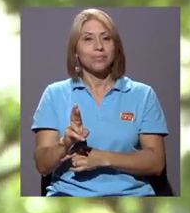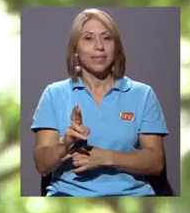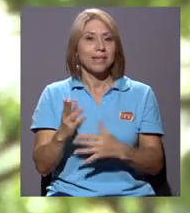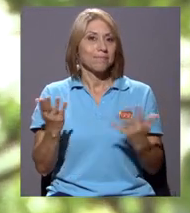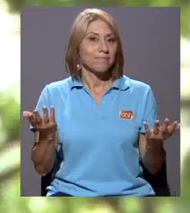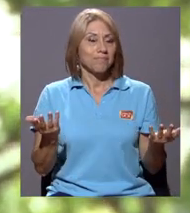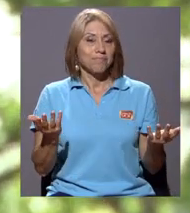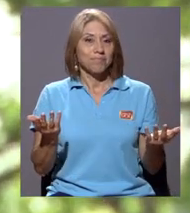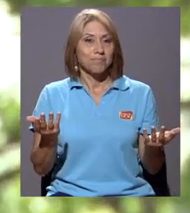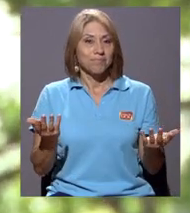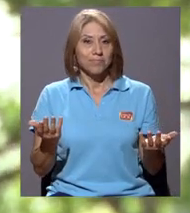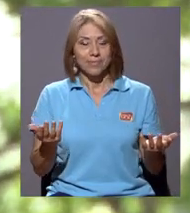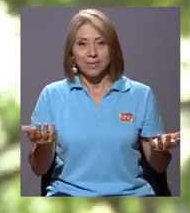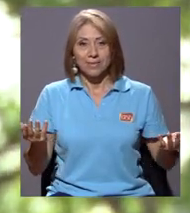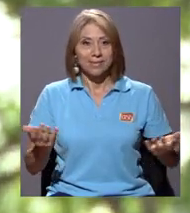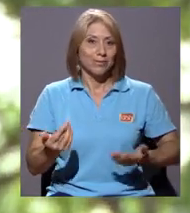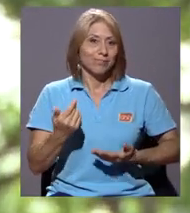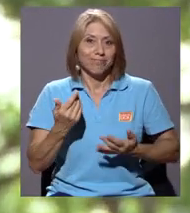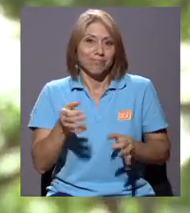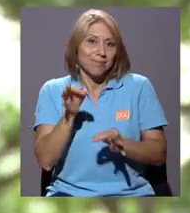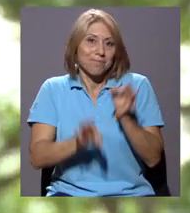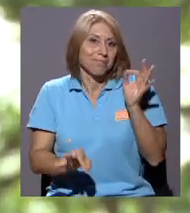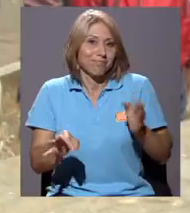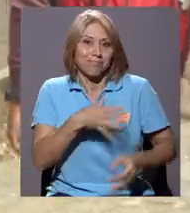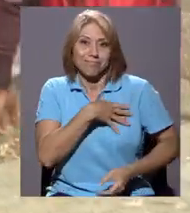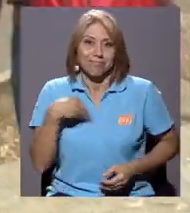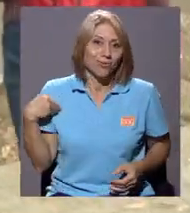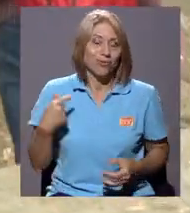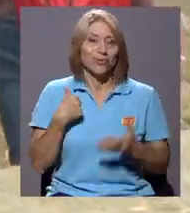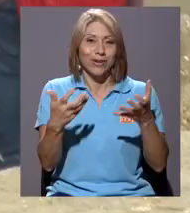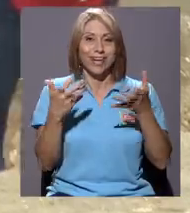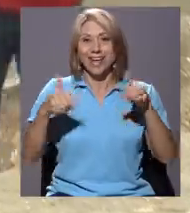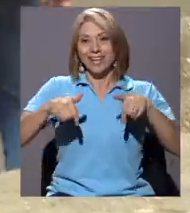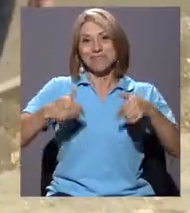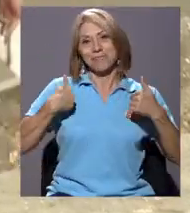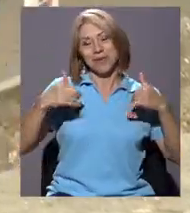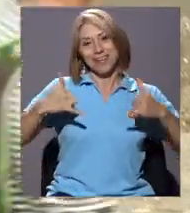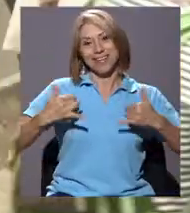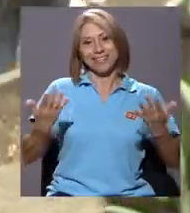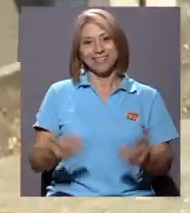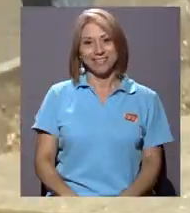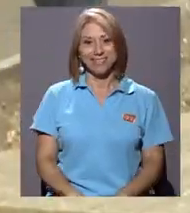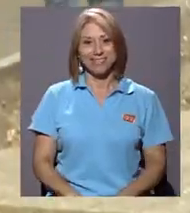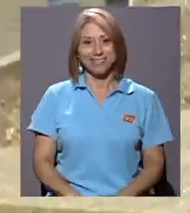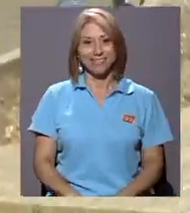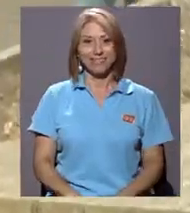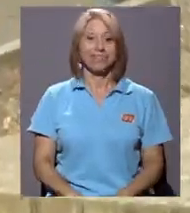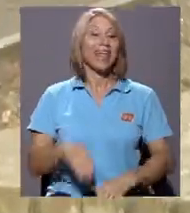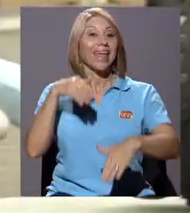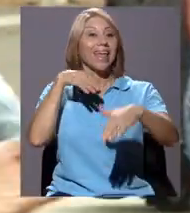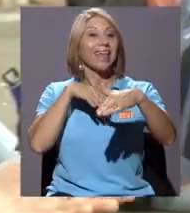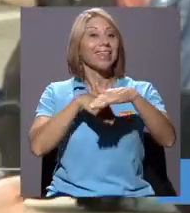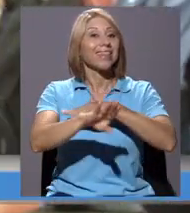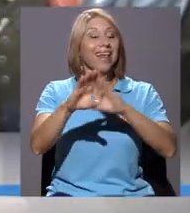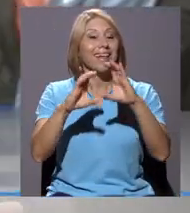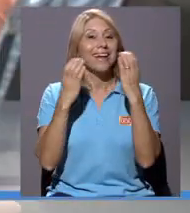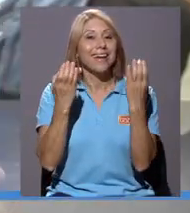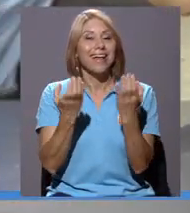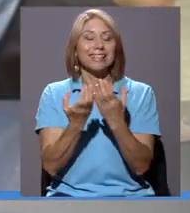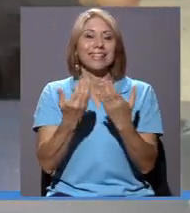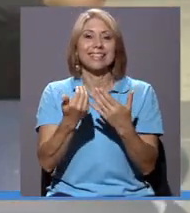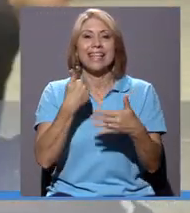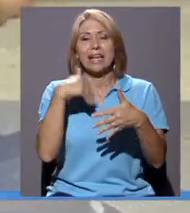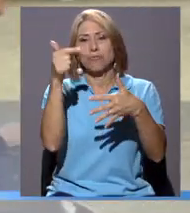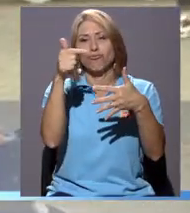sé, simplemente me gustó y ya yo quería entrar a ese y bueno, aquí estoy. La entrada a clases trae consigo una serie